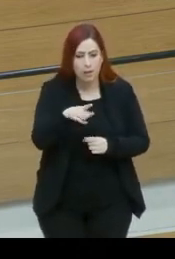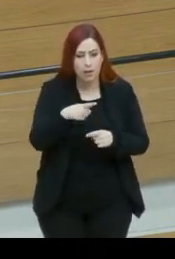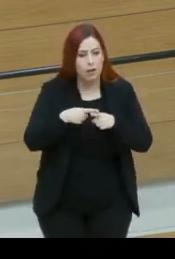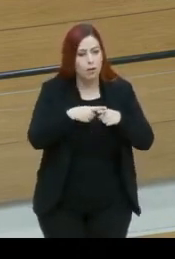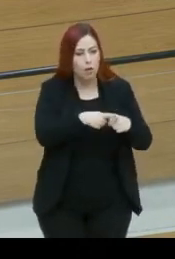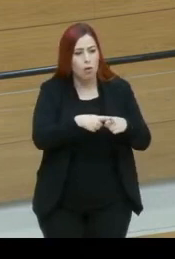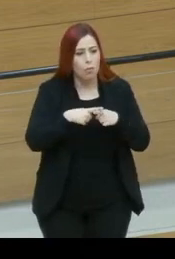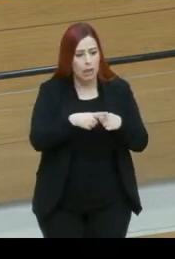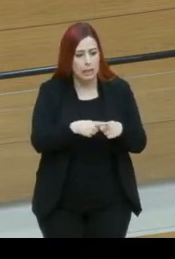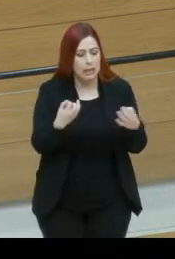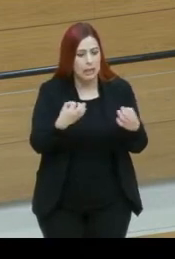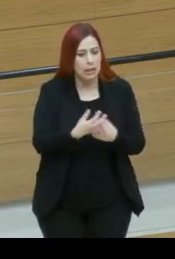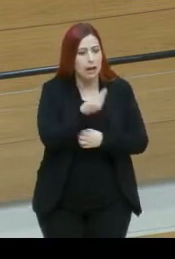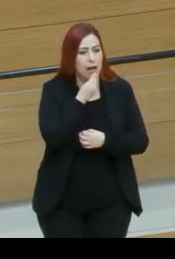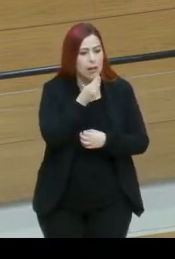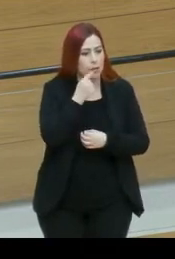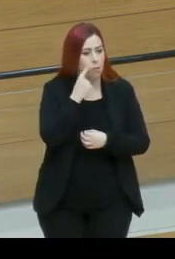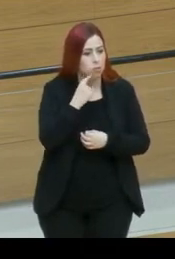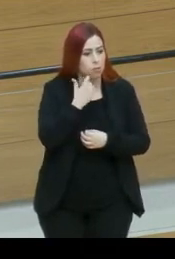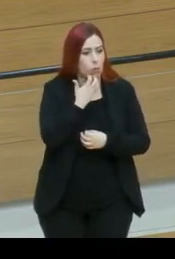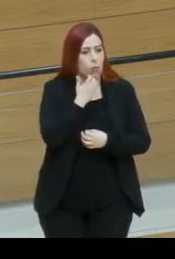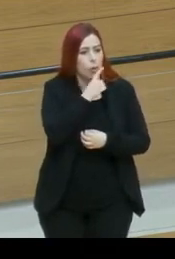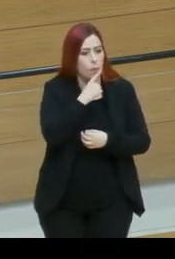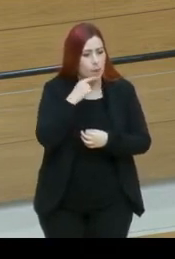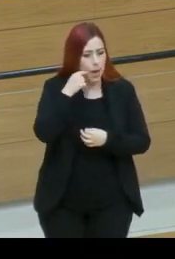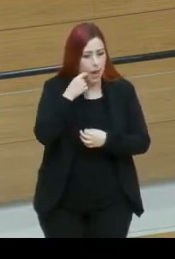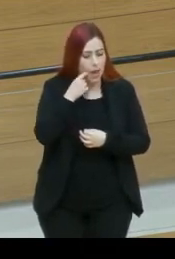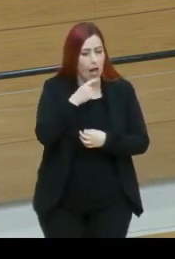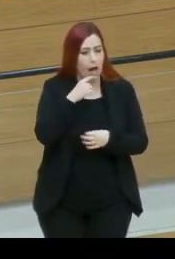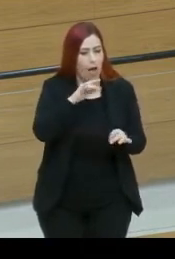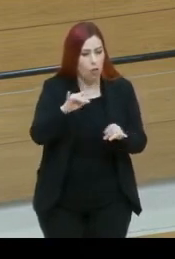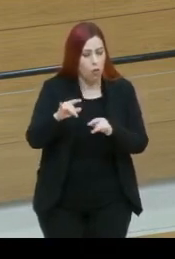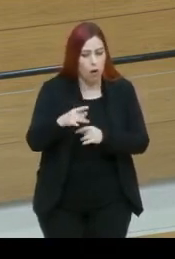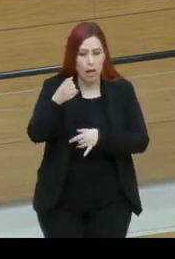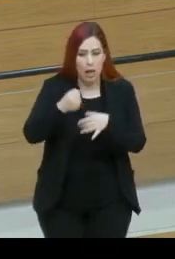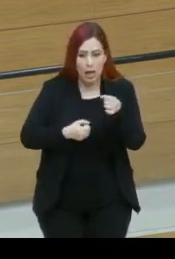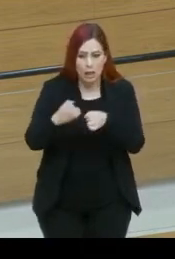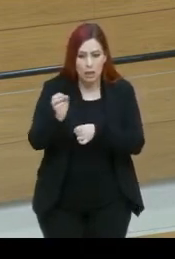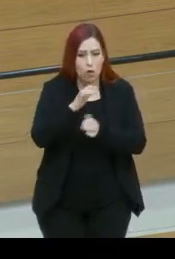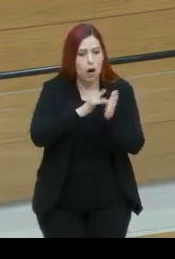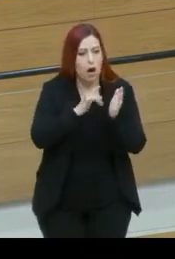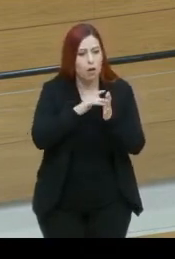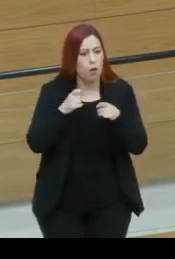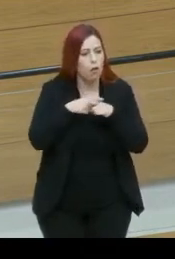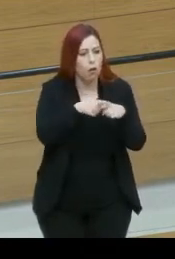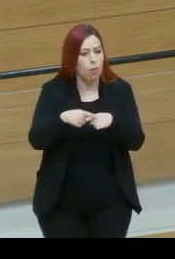común alimentos tan cotidianos como la miel, el azúcar, la leche o el arroz?